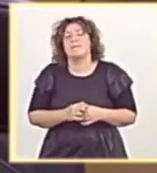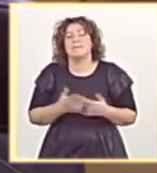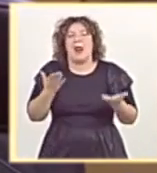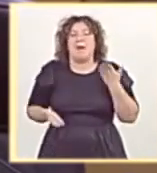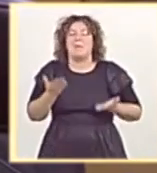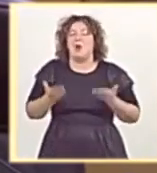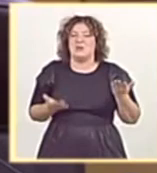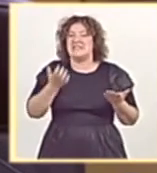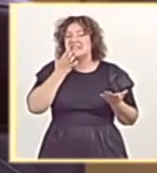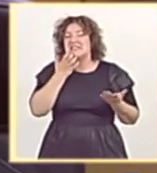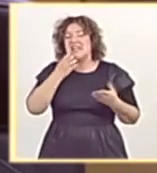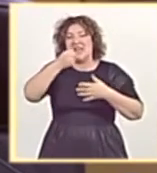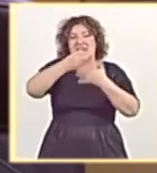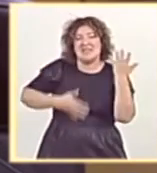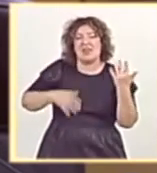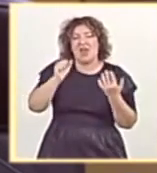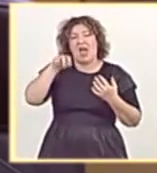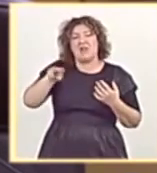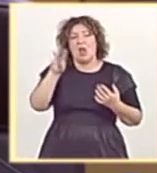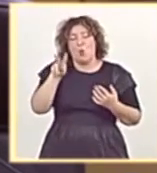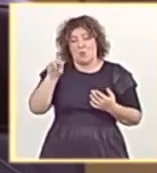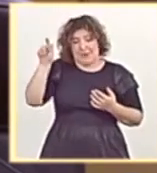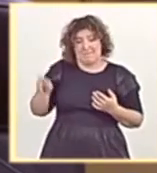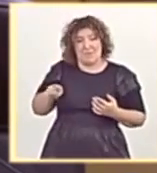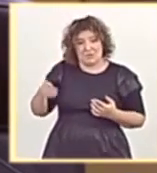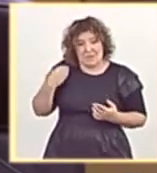la pertenencia o no a las listas de ANV, porque